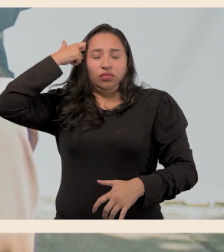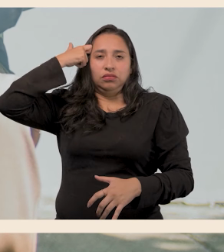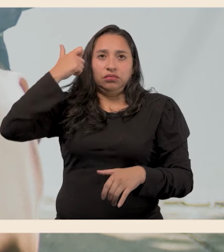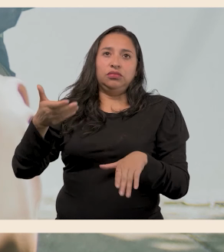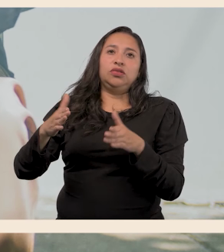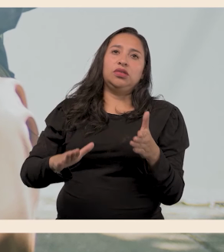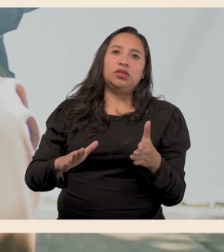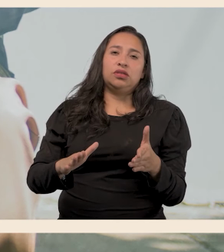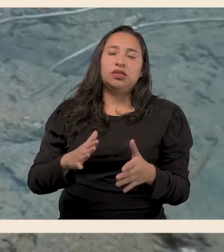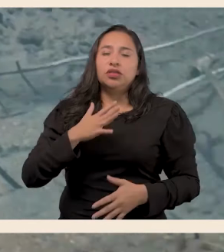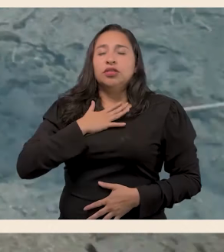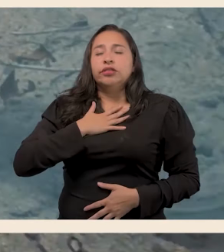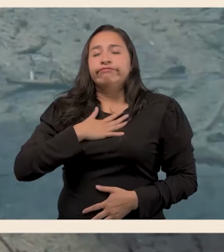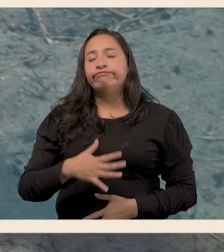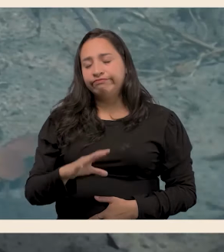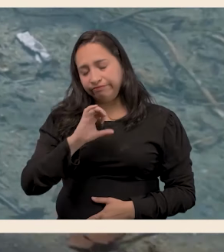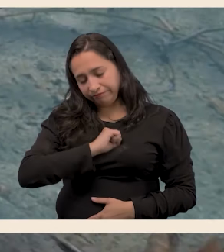Y ahí me vine para La Guajira.